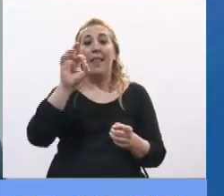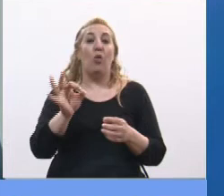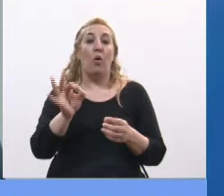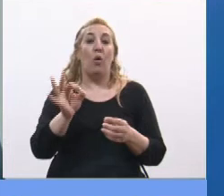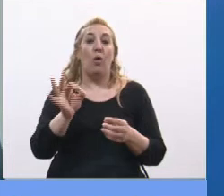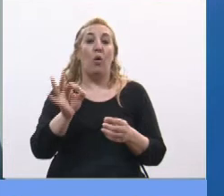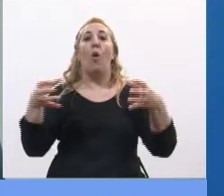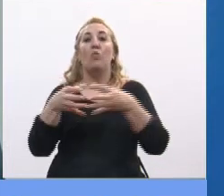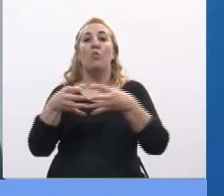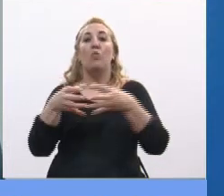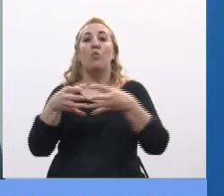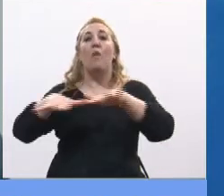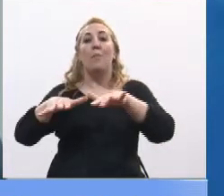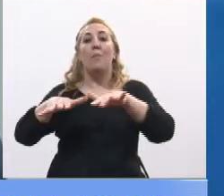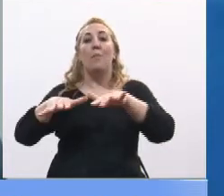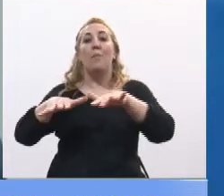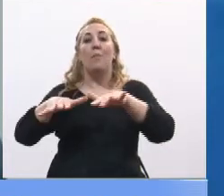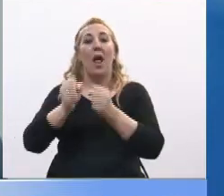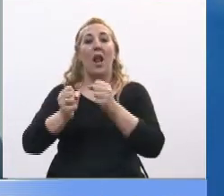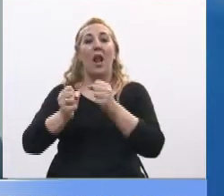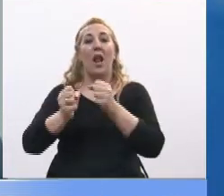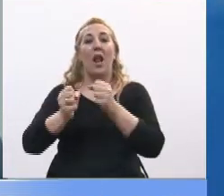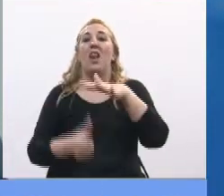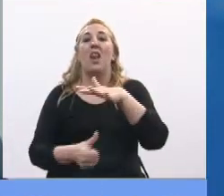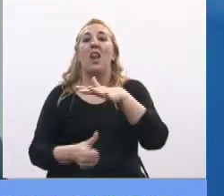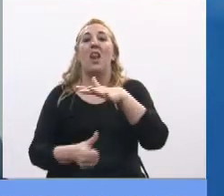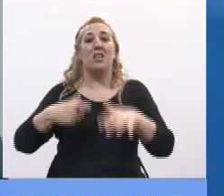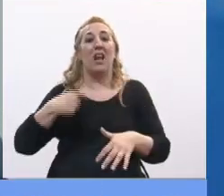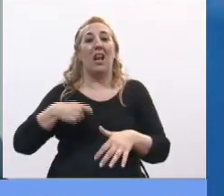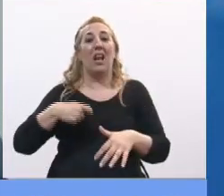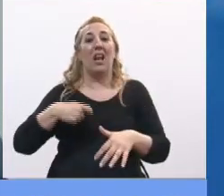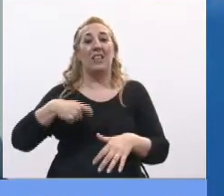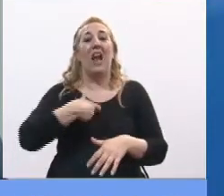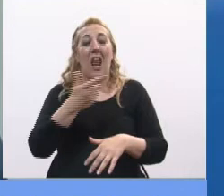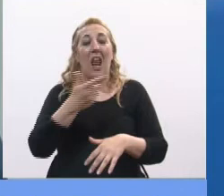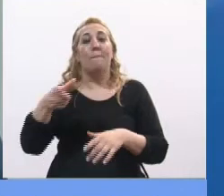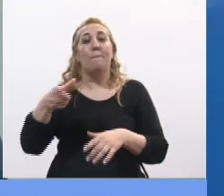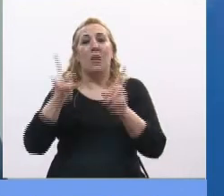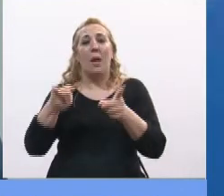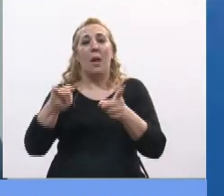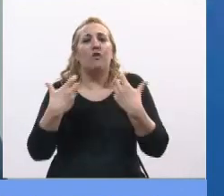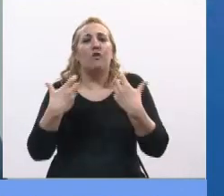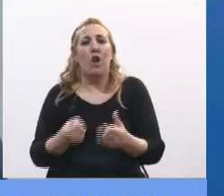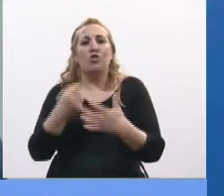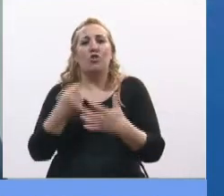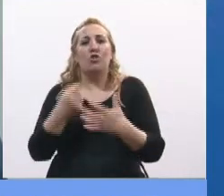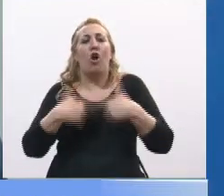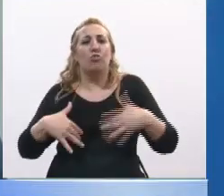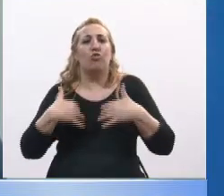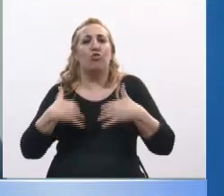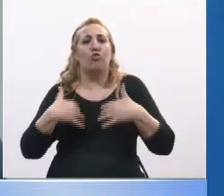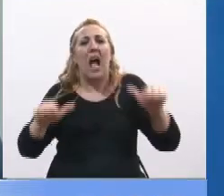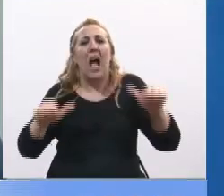a aquellas y aquellos líderes sindicales y gremiales que también, con mucho esfuerzo y con mucho sacrificio, arriesgando su